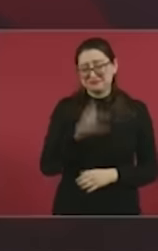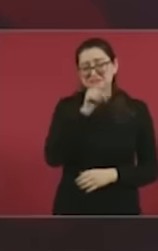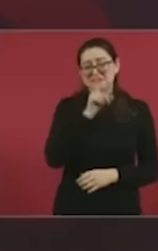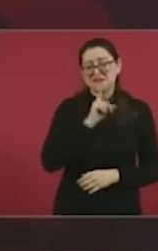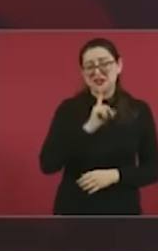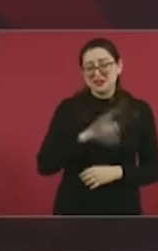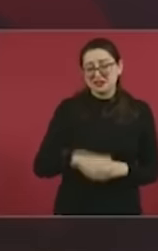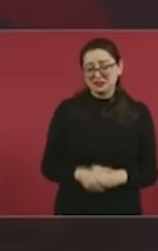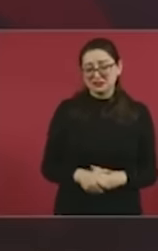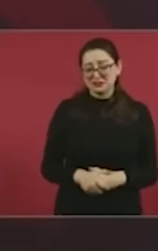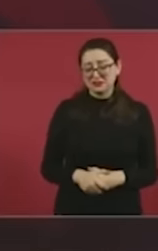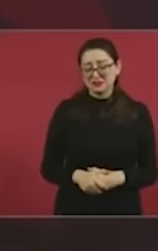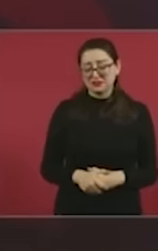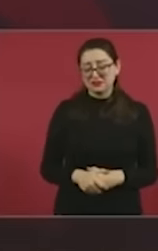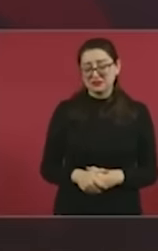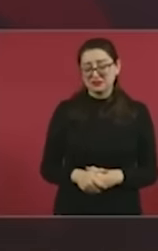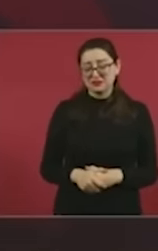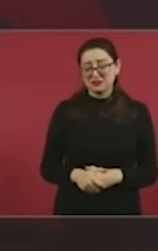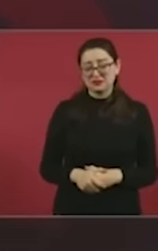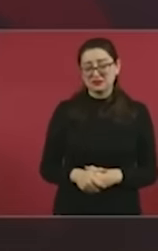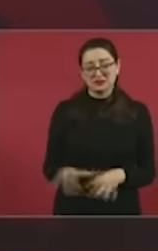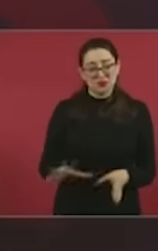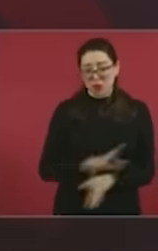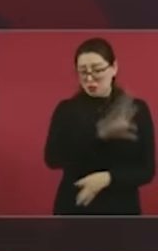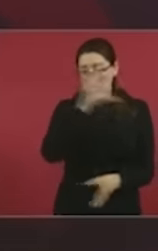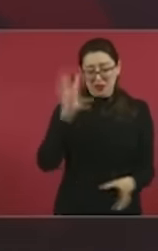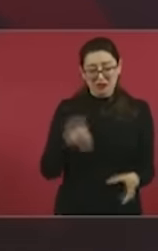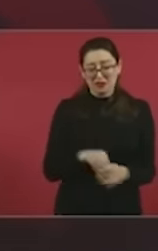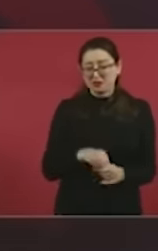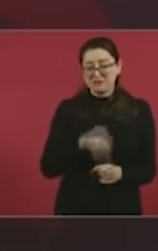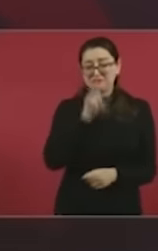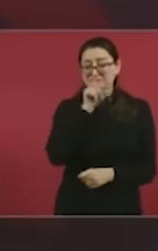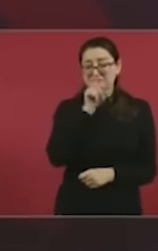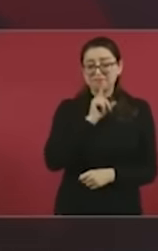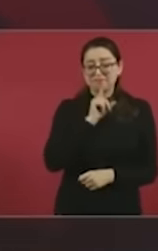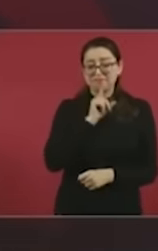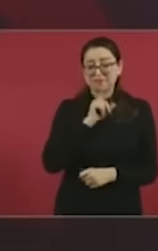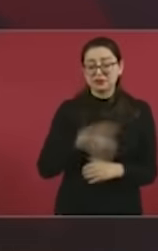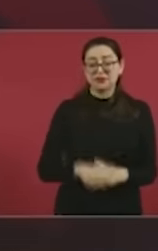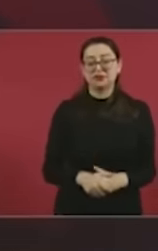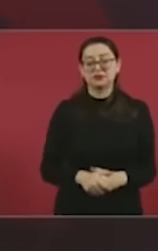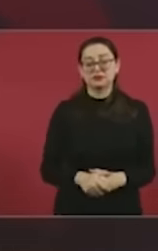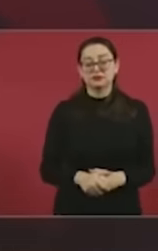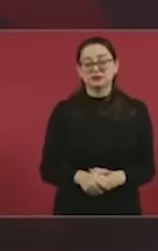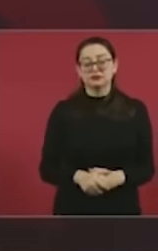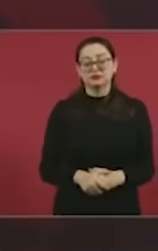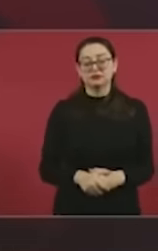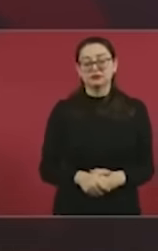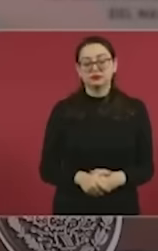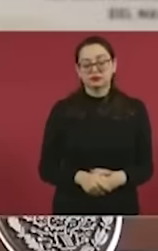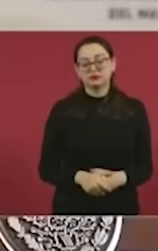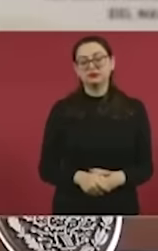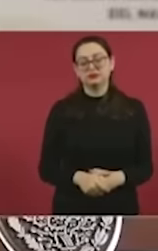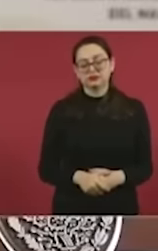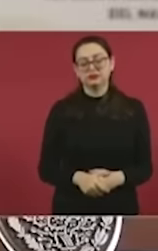una crisis de pentan lo que está matando como 70,000 ciudadanos